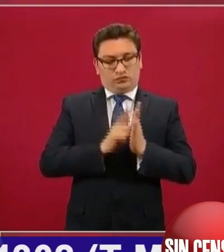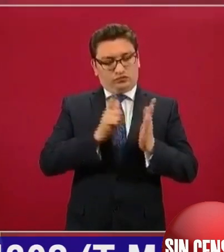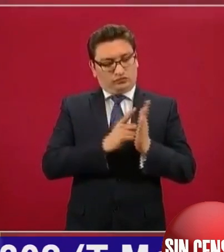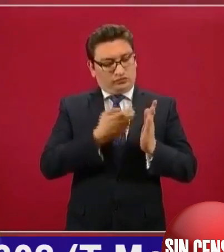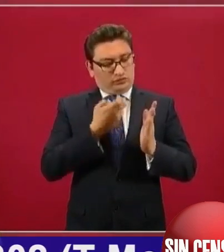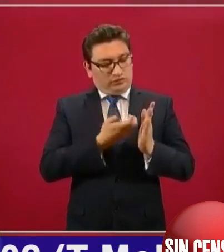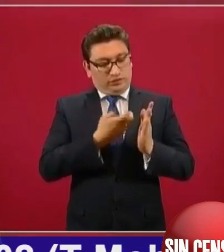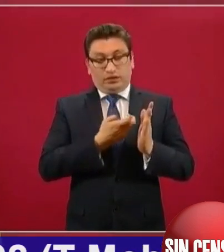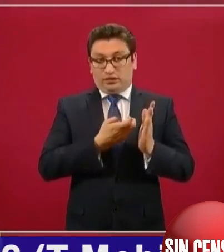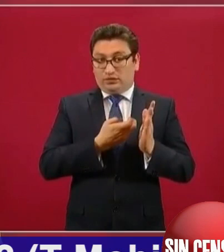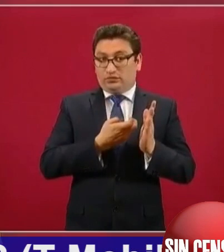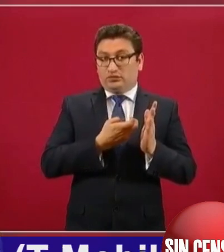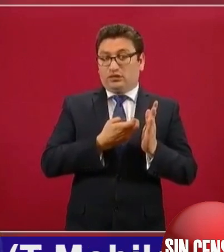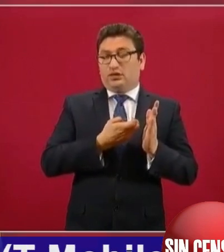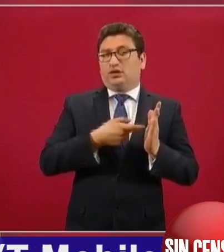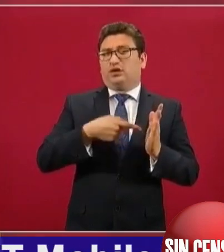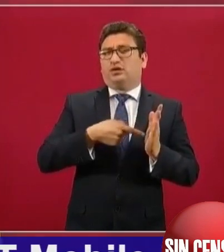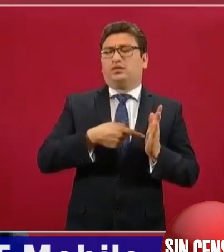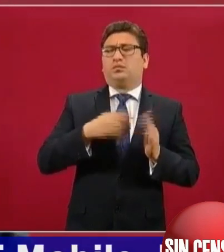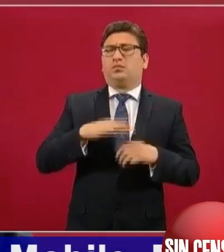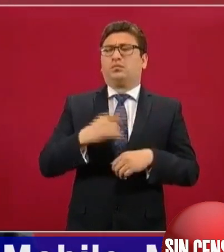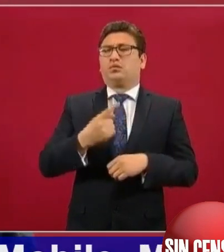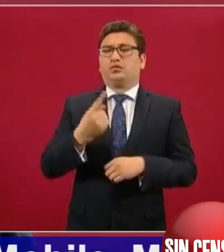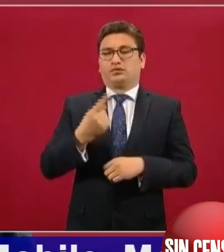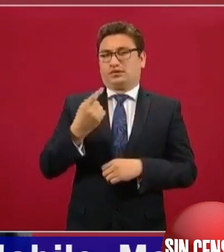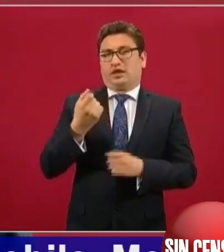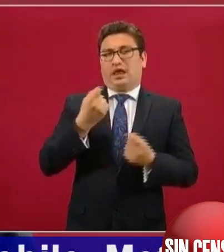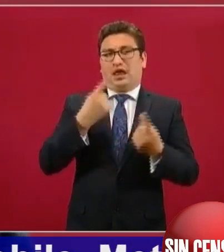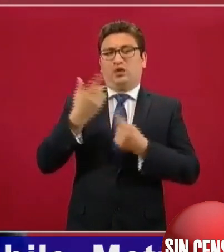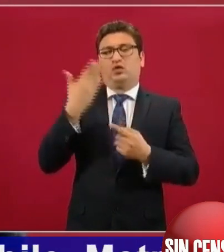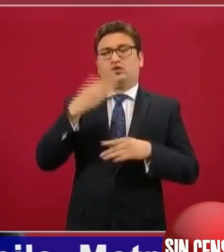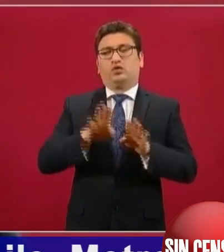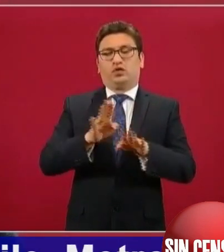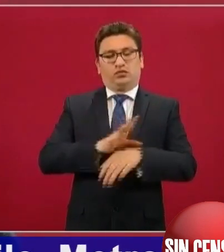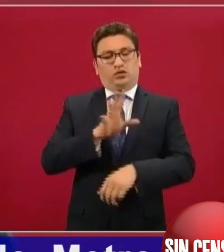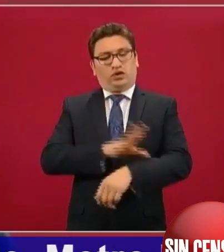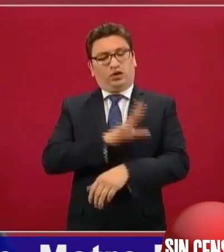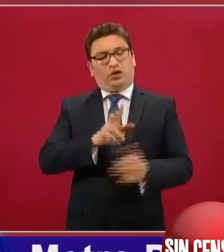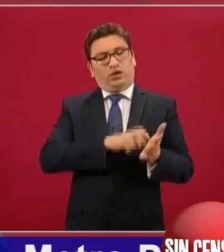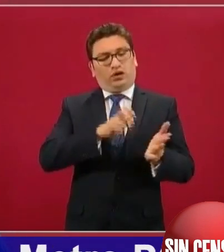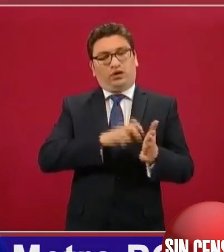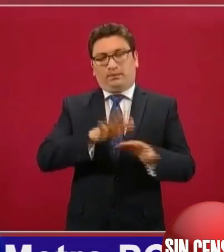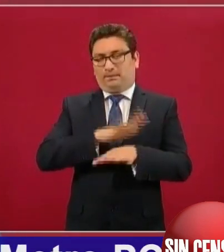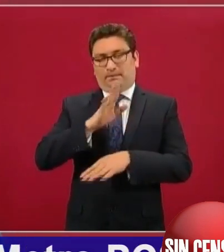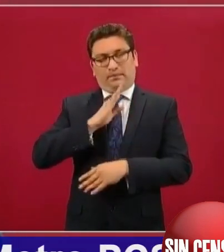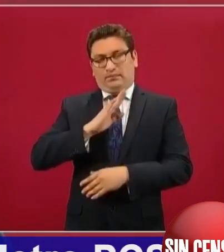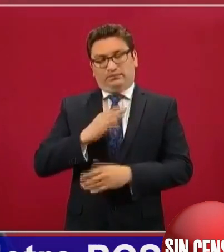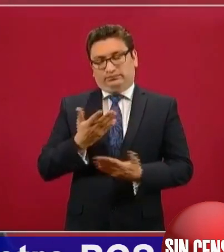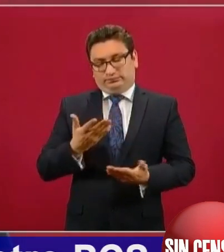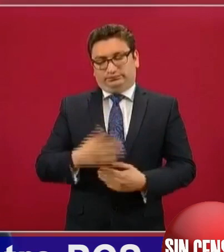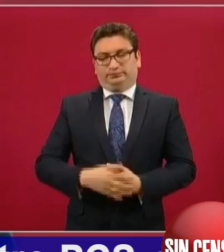actual debido a la mal llamada reforma energética,